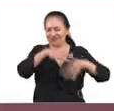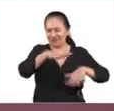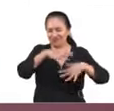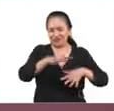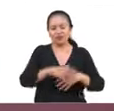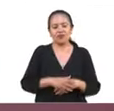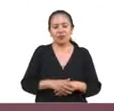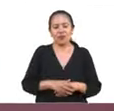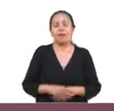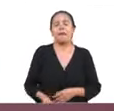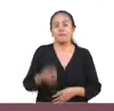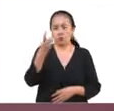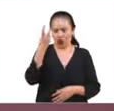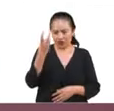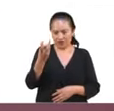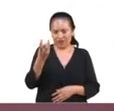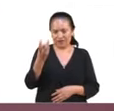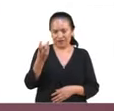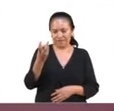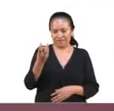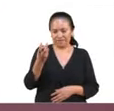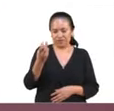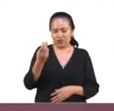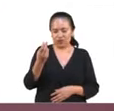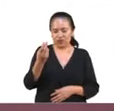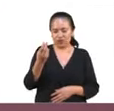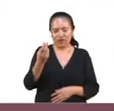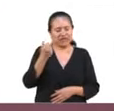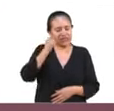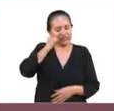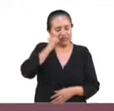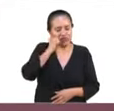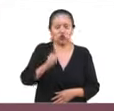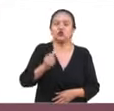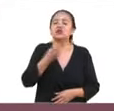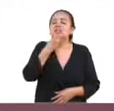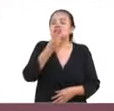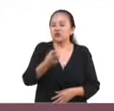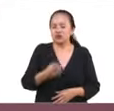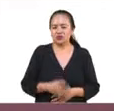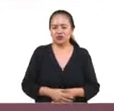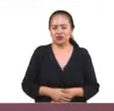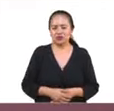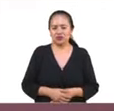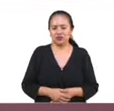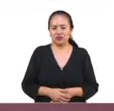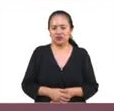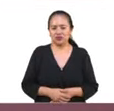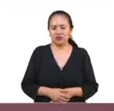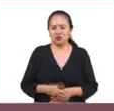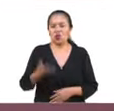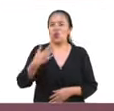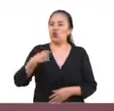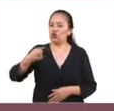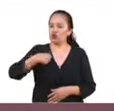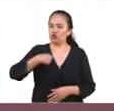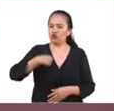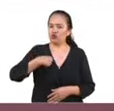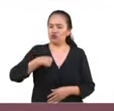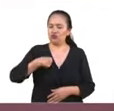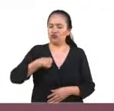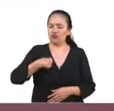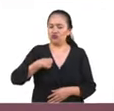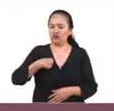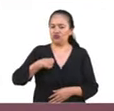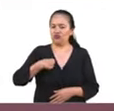organización. Por eso siempre decimos que nosotros no tenemos un cargo, sino un encargo que